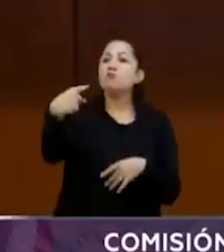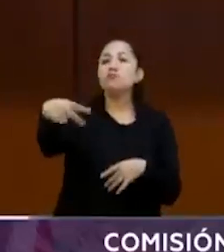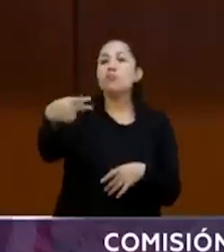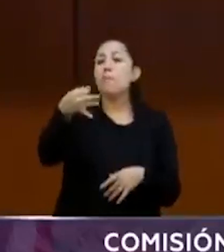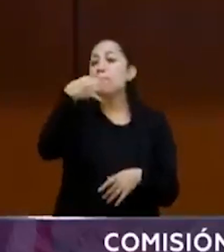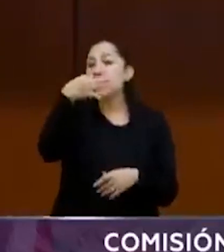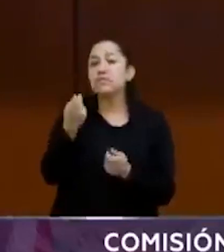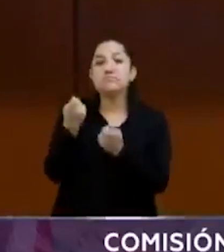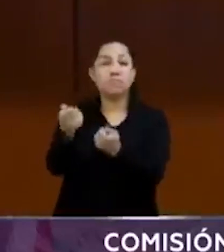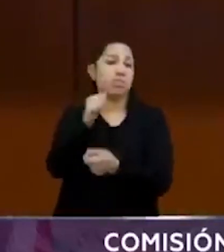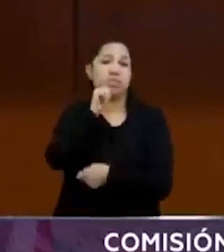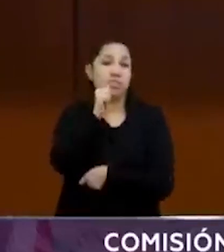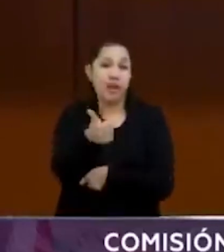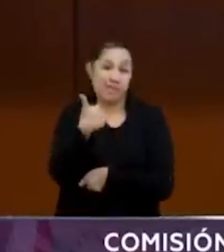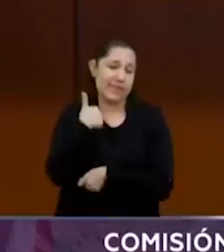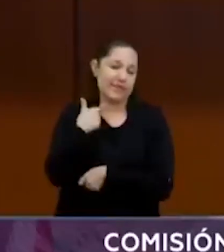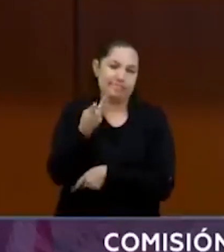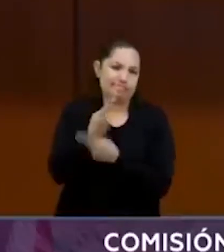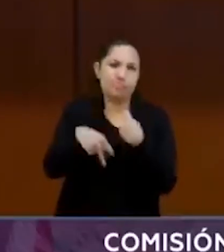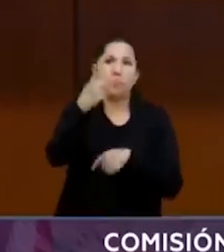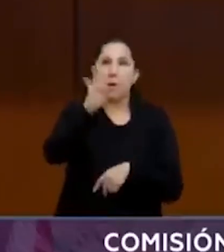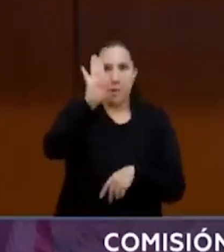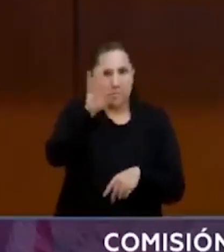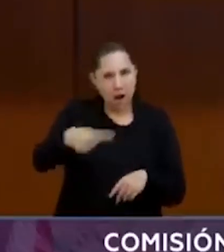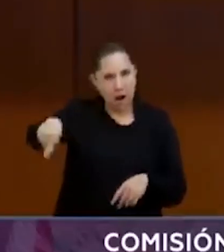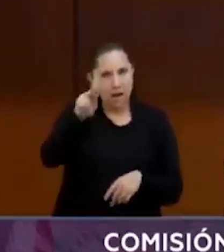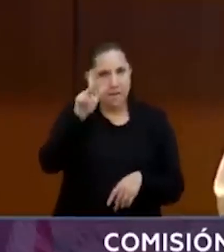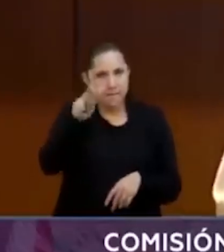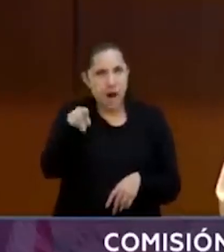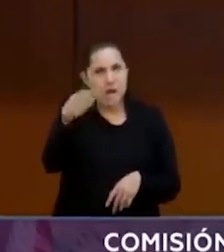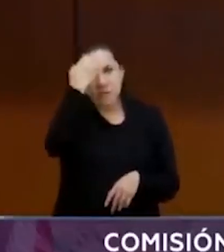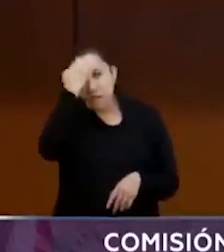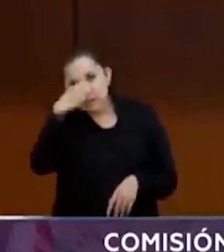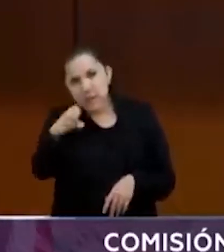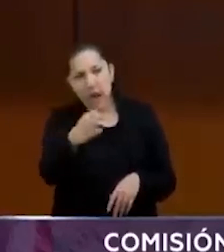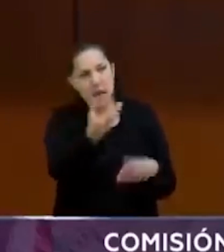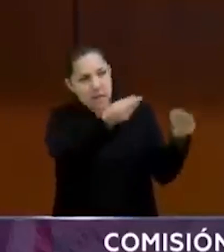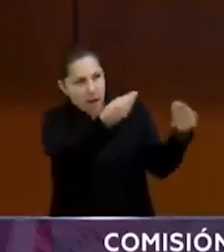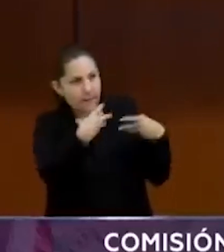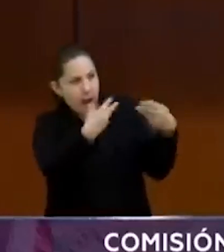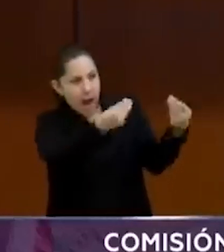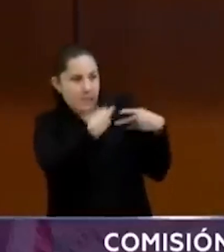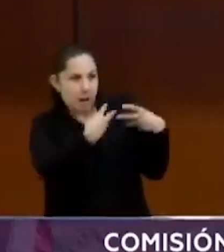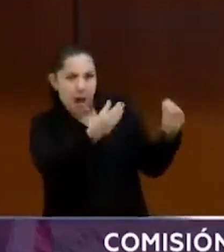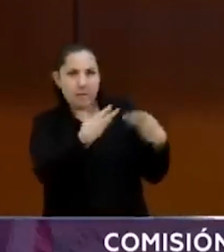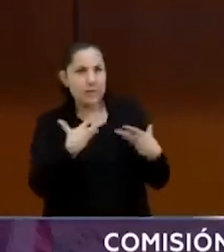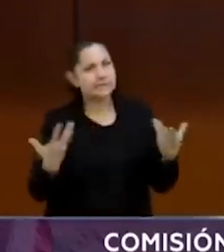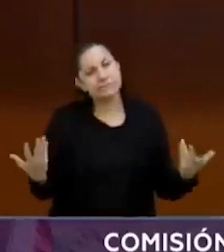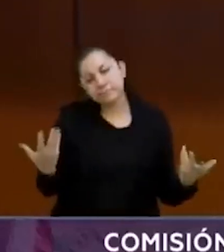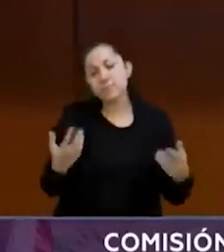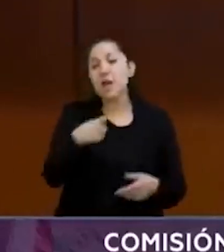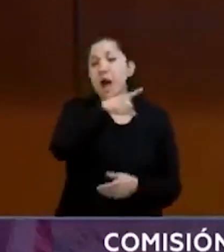que los paniaguados extrañan su dosis habitual el crimen organizado